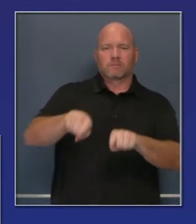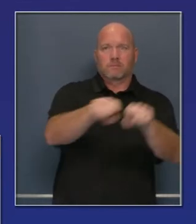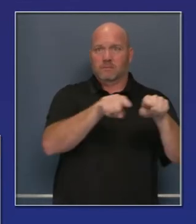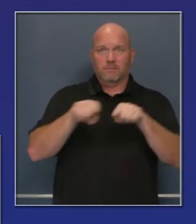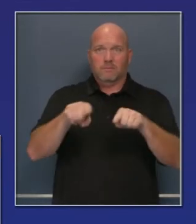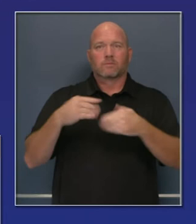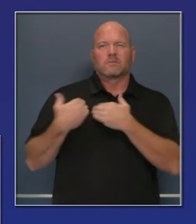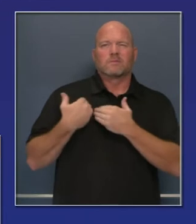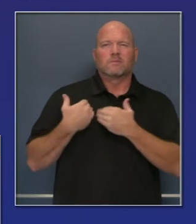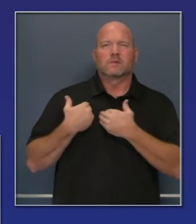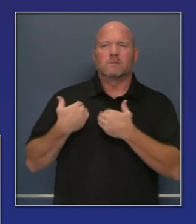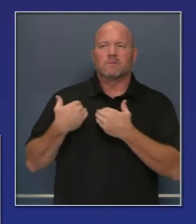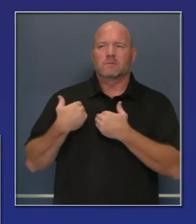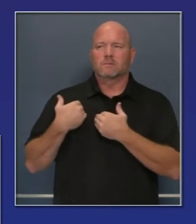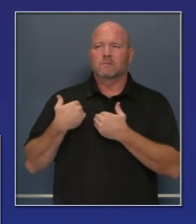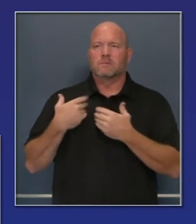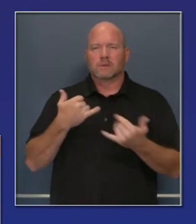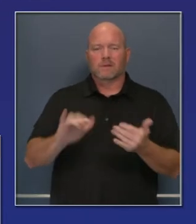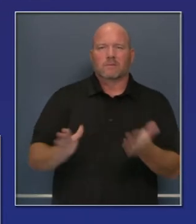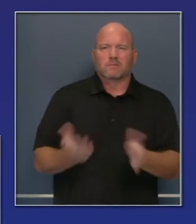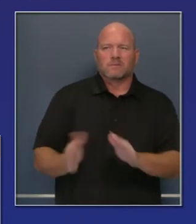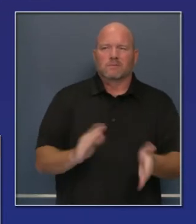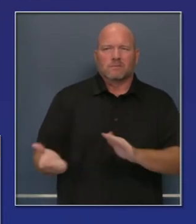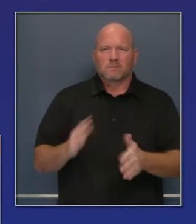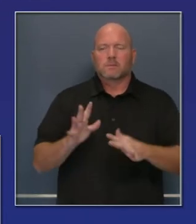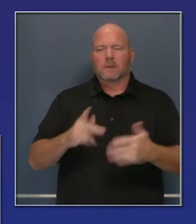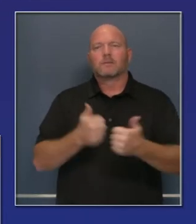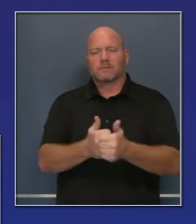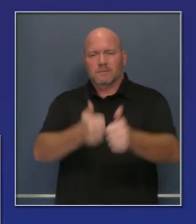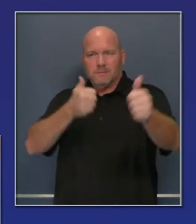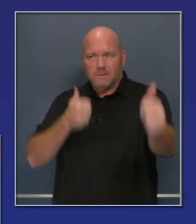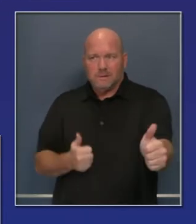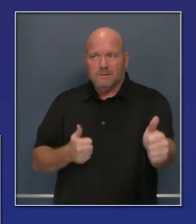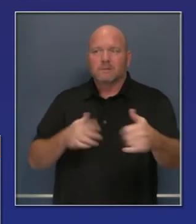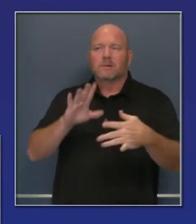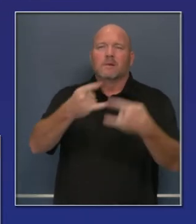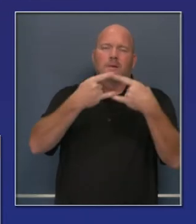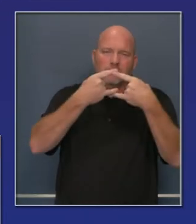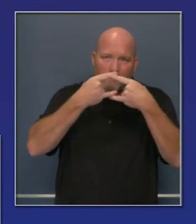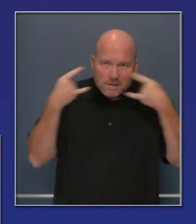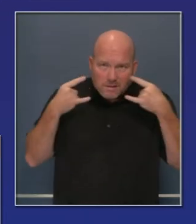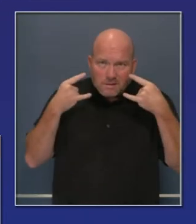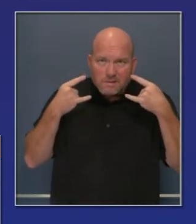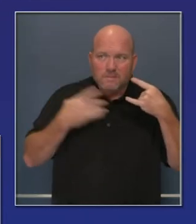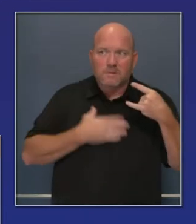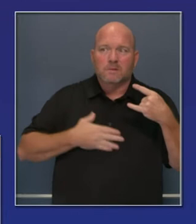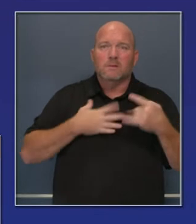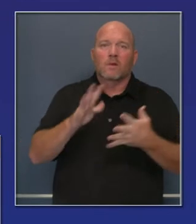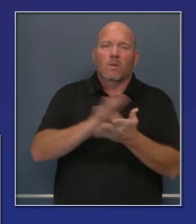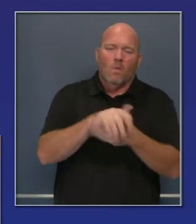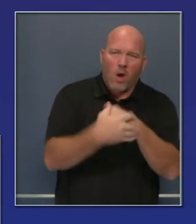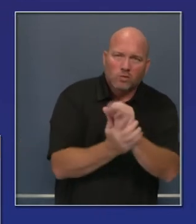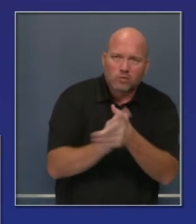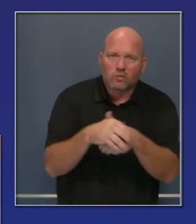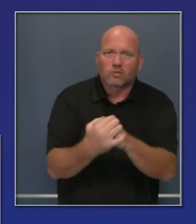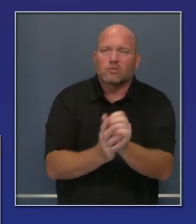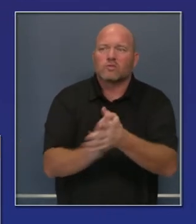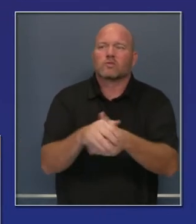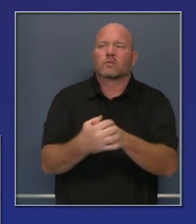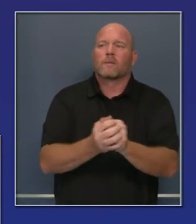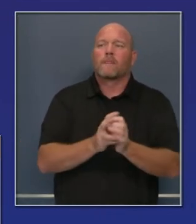la vida. Así que pues, ejerzan este distanciamiento físico, usen sus mascarillas, lávense las manos.